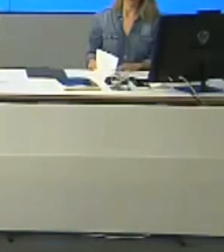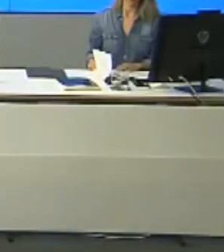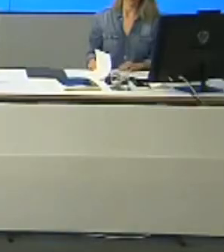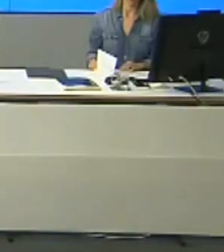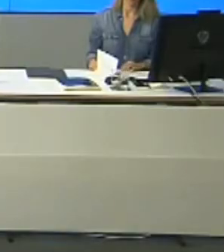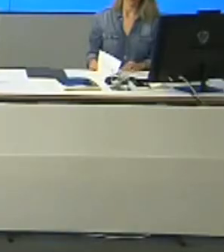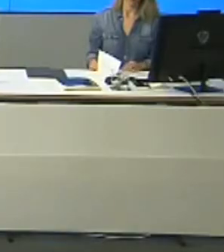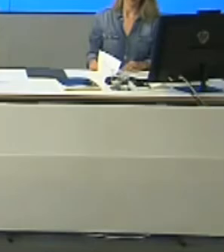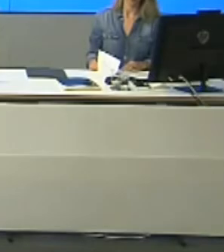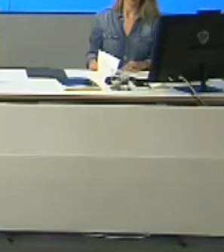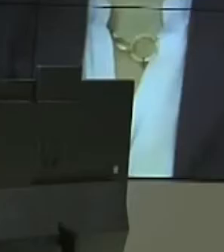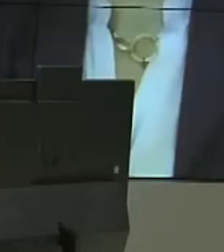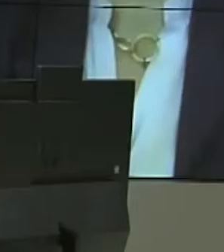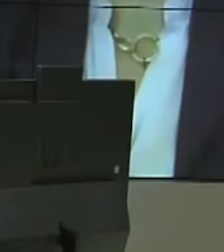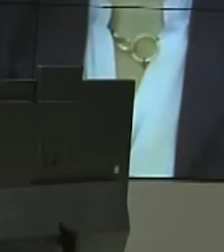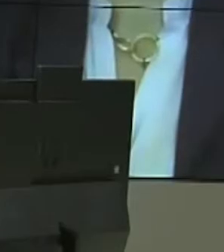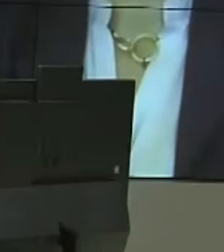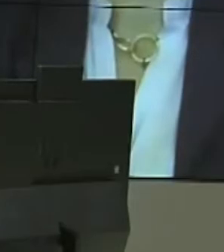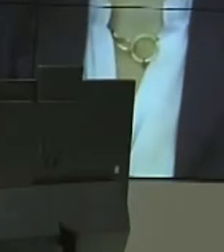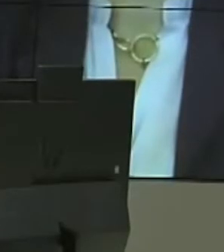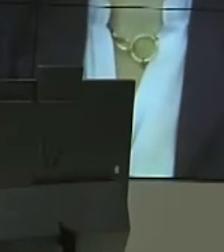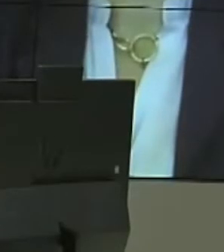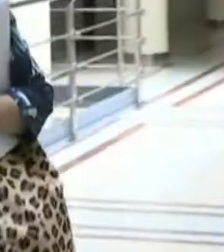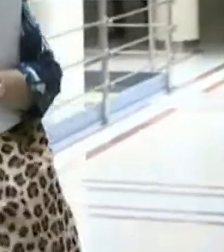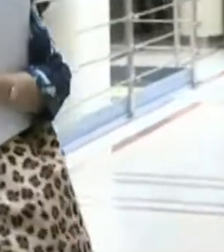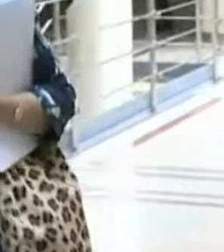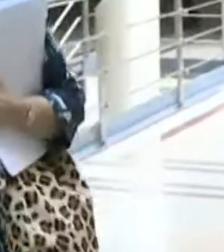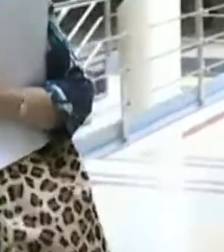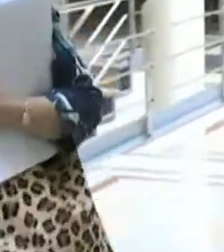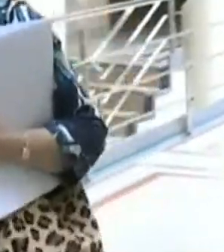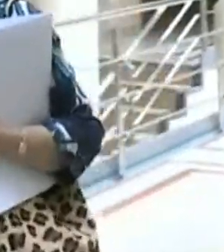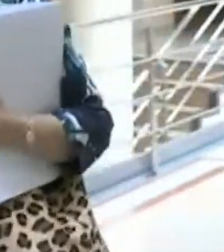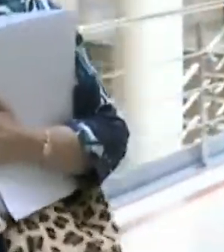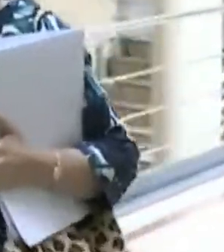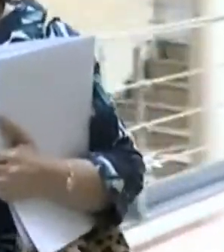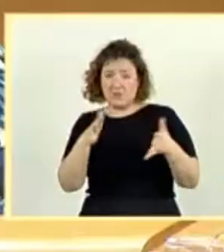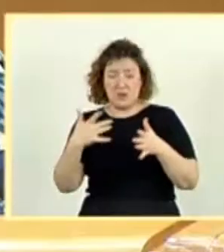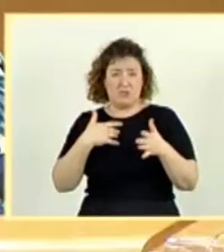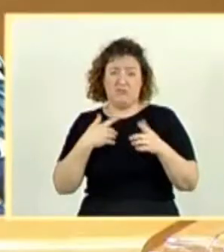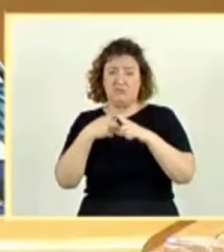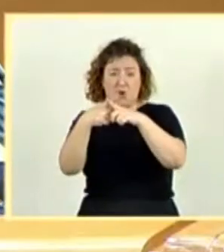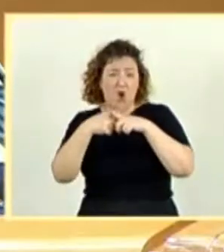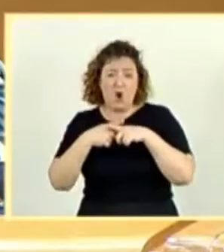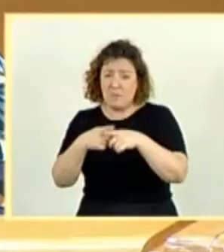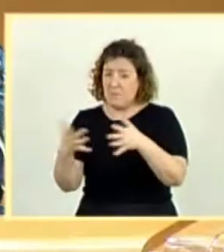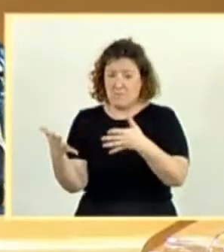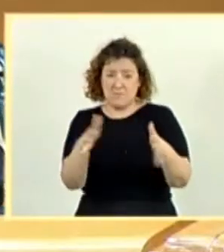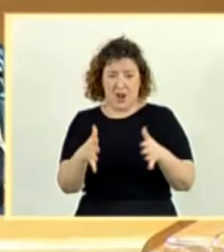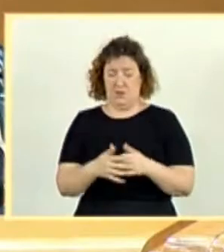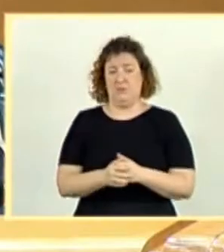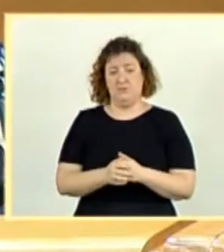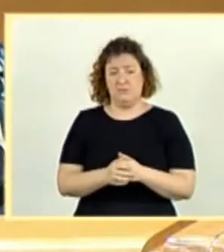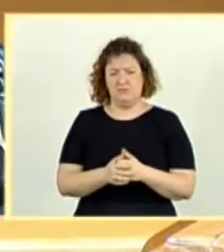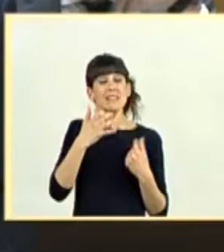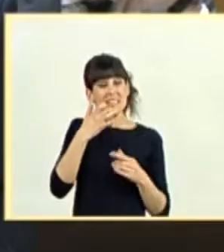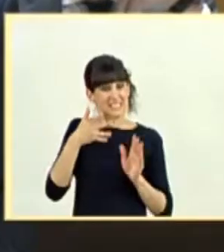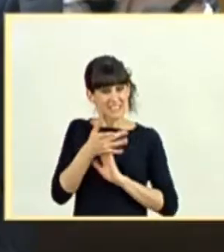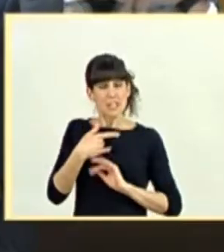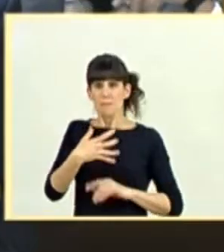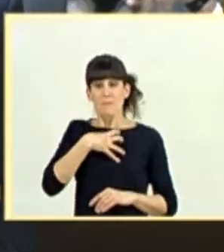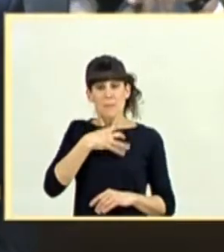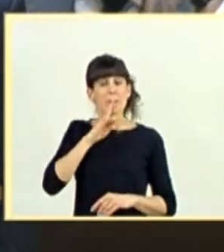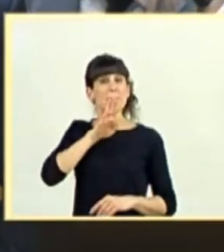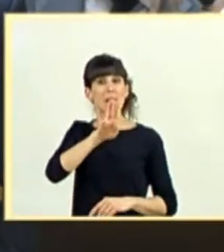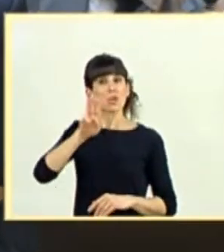Apoyo de Ciudadanos que contrasta con la posición del Partido Popular al que el gobierno le reprocha su postura. ¿En qué momento perdieron ustedes el rumbo? El